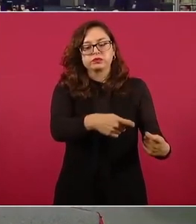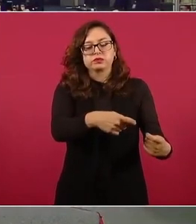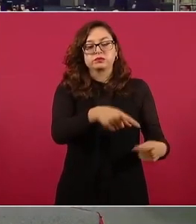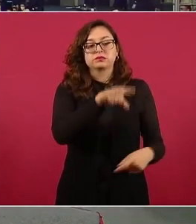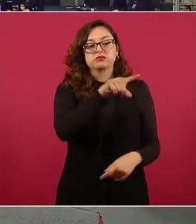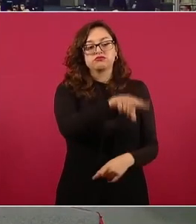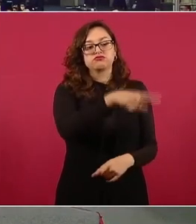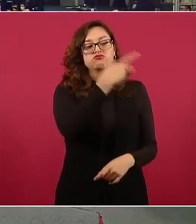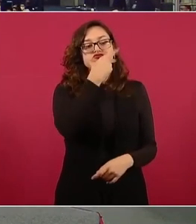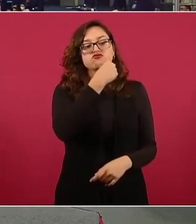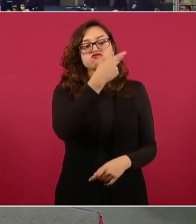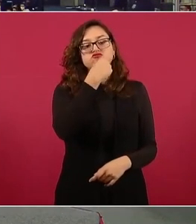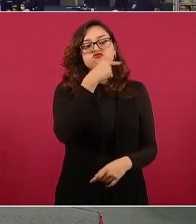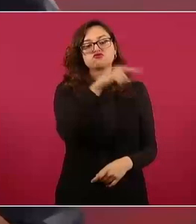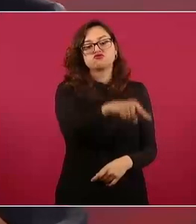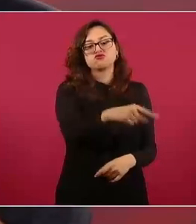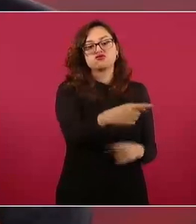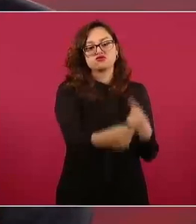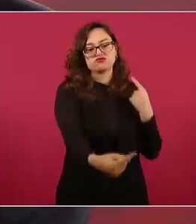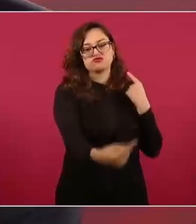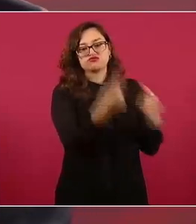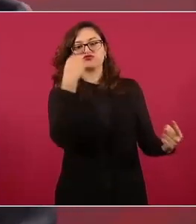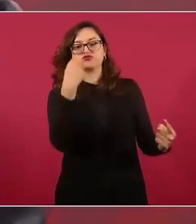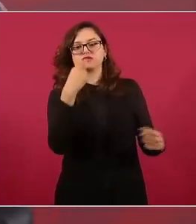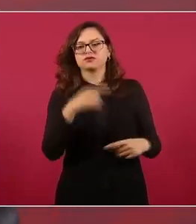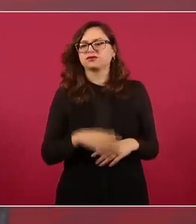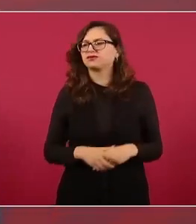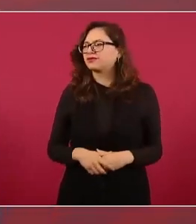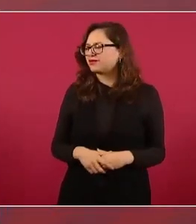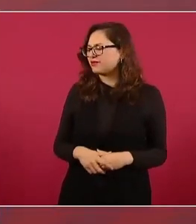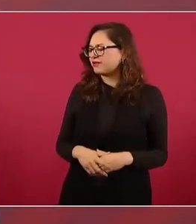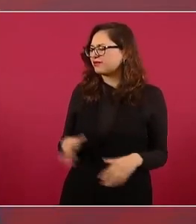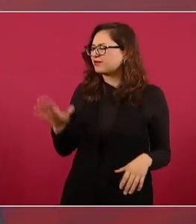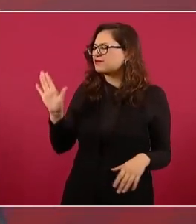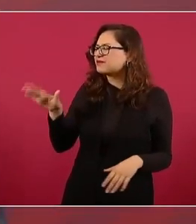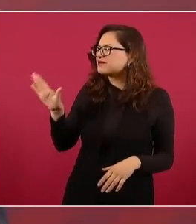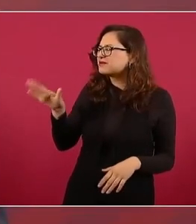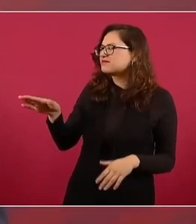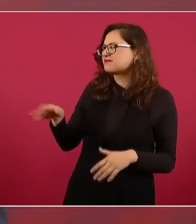me mandó a decir que no estuviese yo pensando